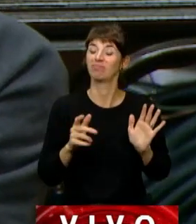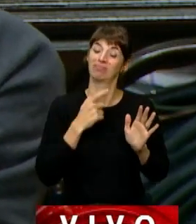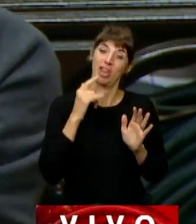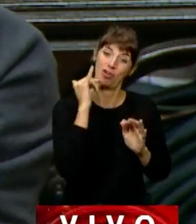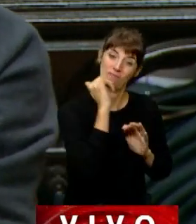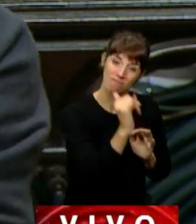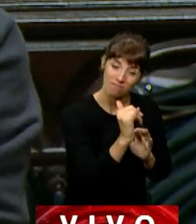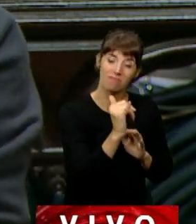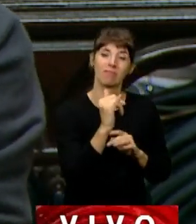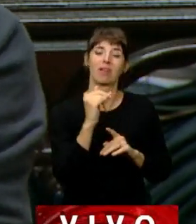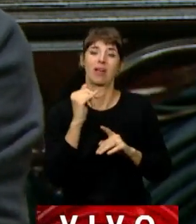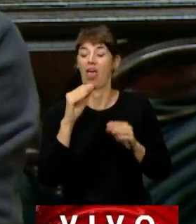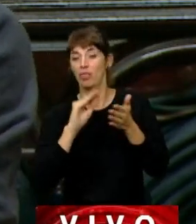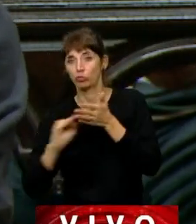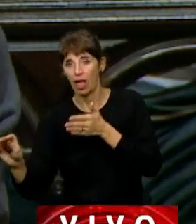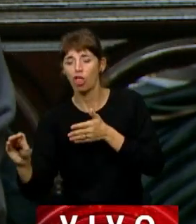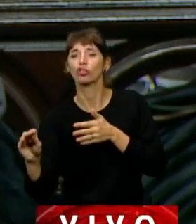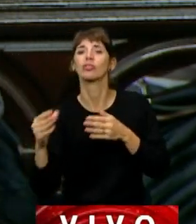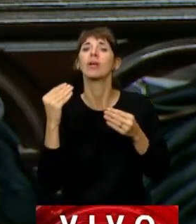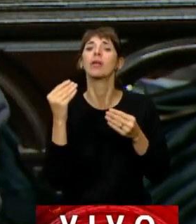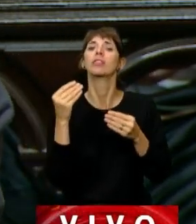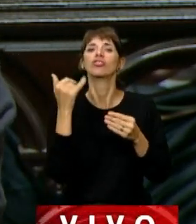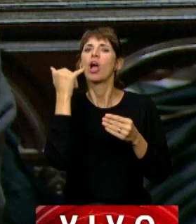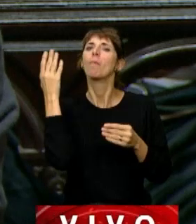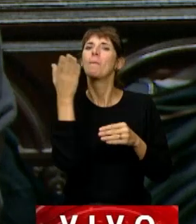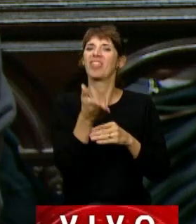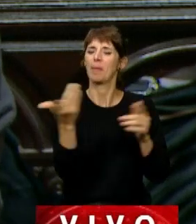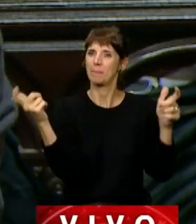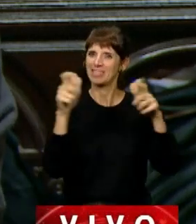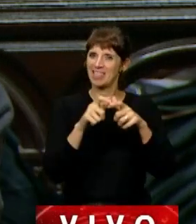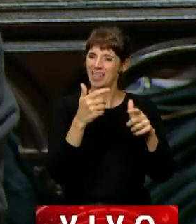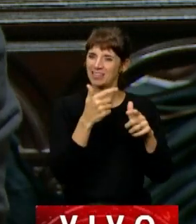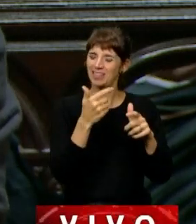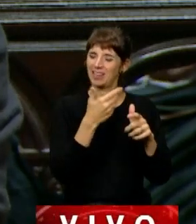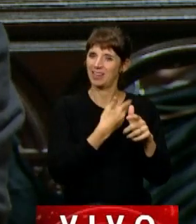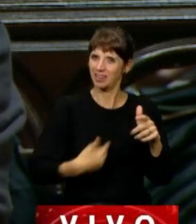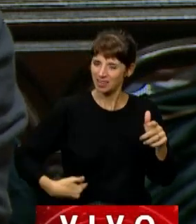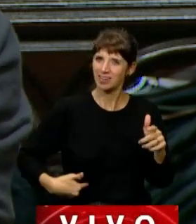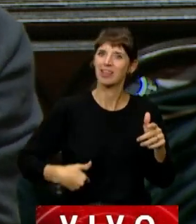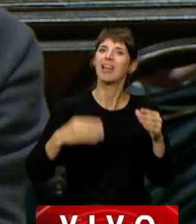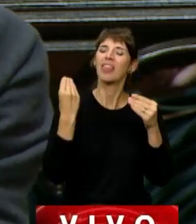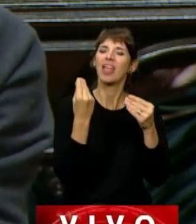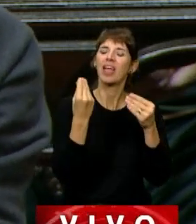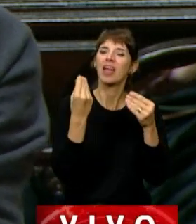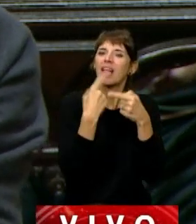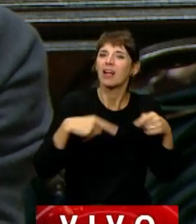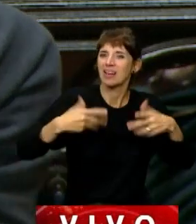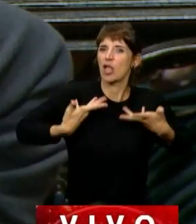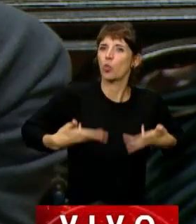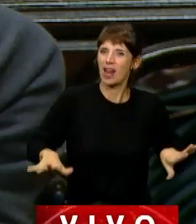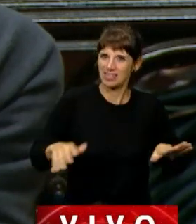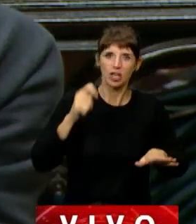los diputados, que le hemos pedido al presidente de la Comisión de Recursos Naturales de nuestra Cámara, el compañero Leonardo